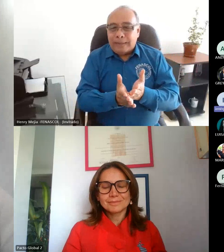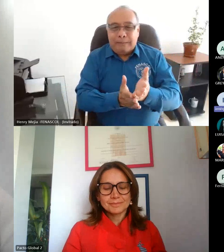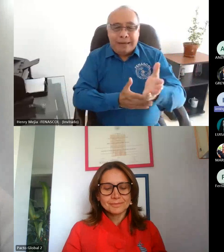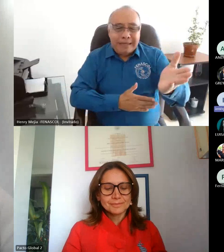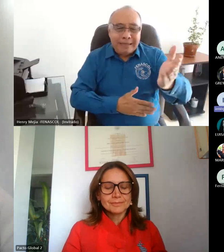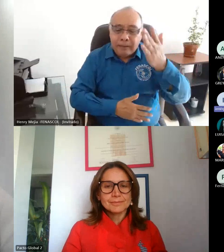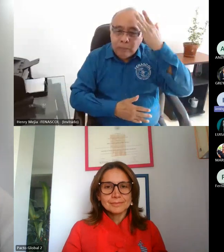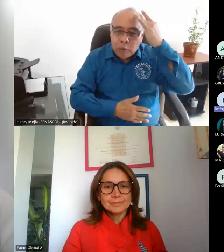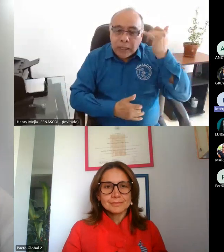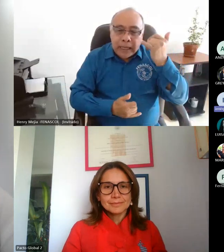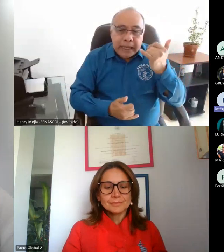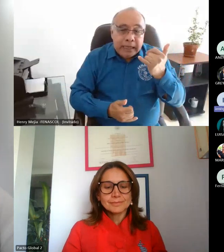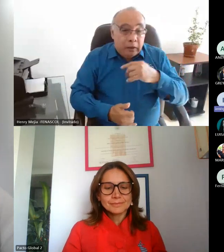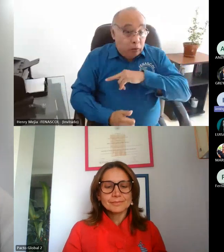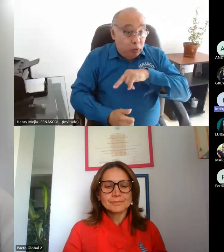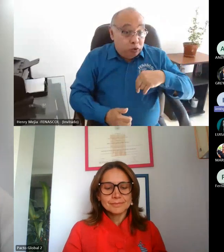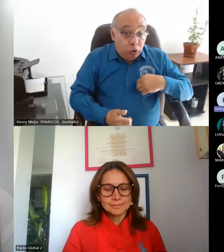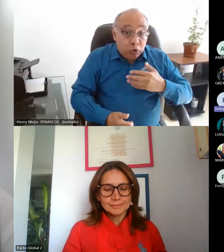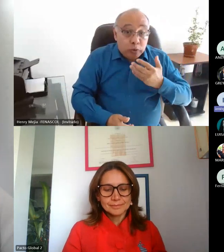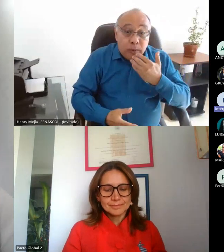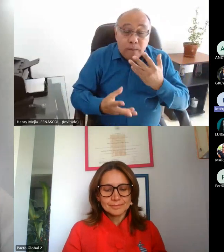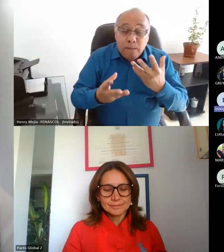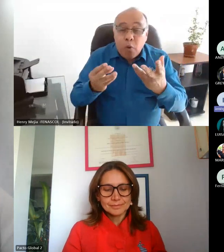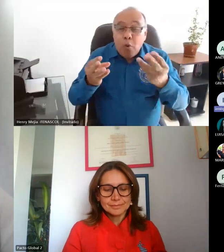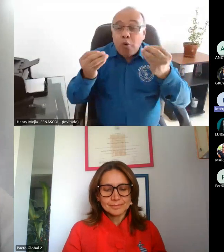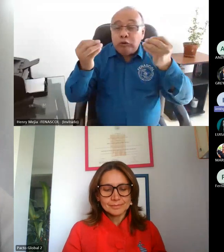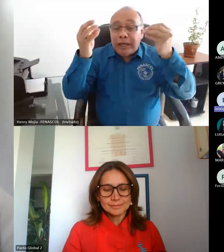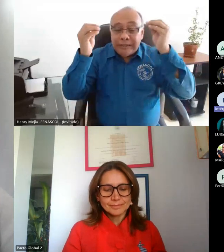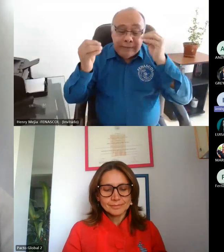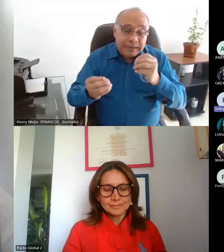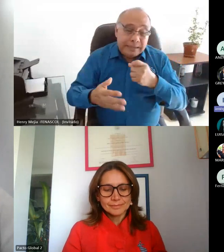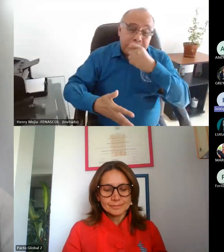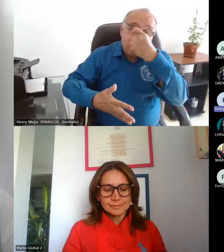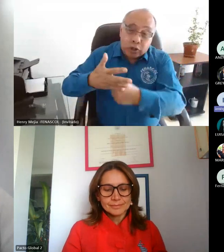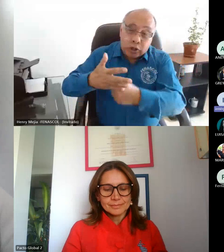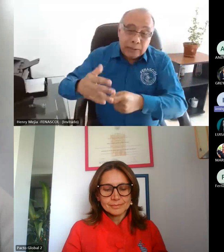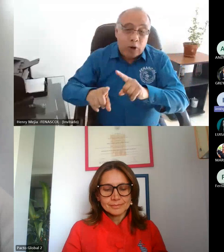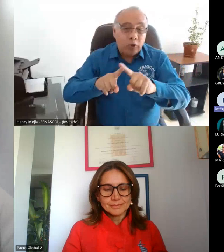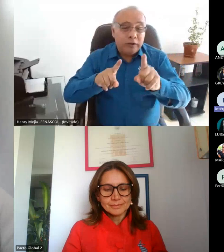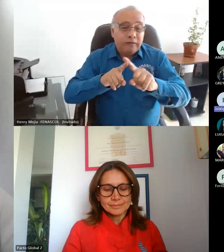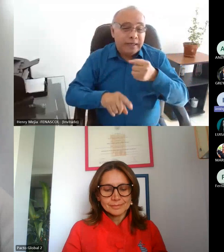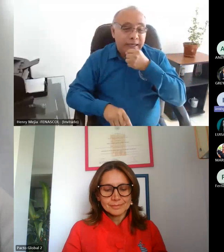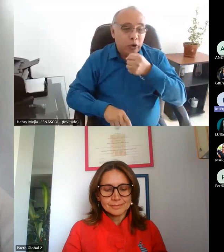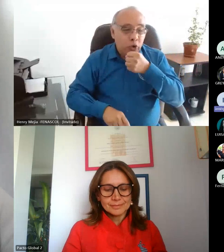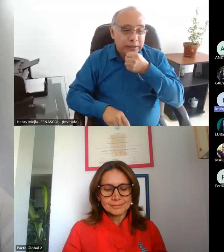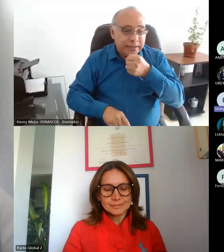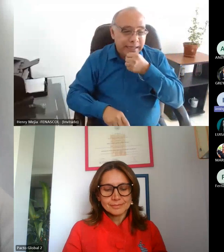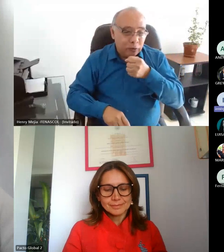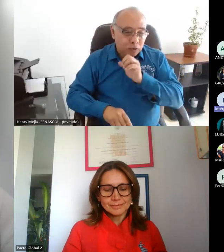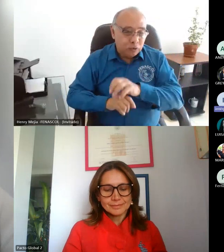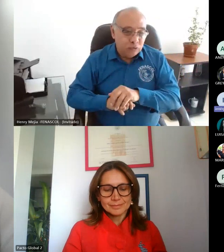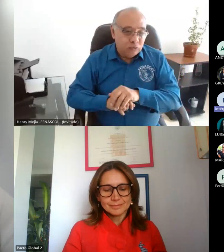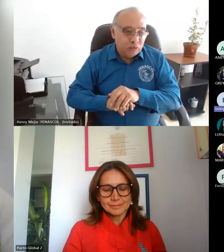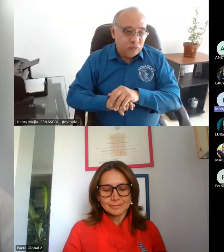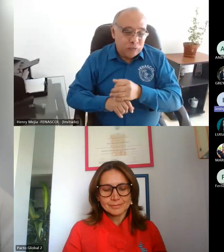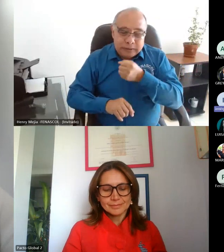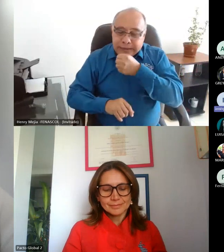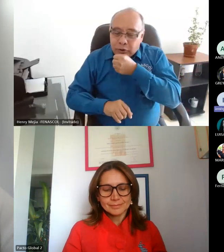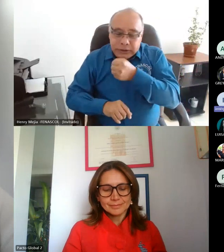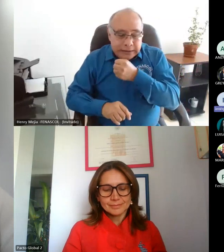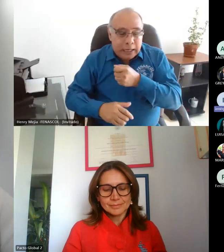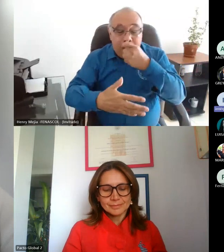importante ser conscientes del lenguaje inclusivo y es un trabajo continuo porque por ejemplo nosotros muchas veces corregimos a